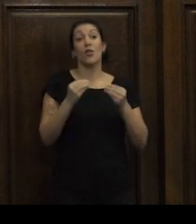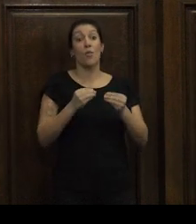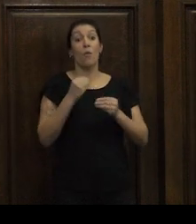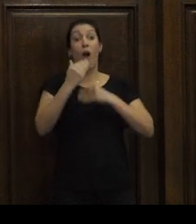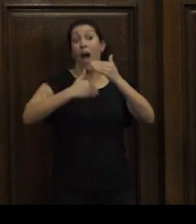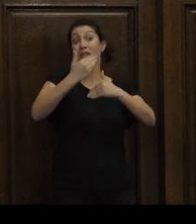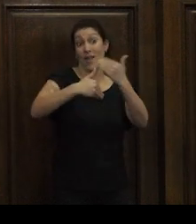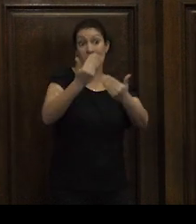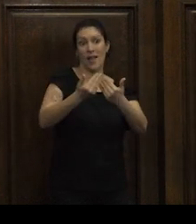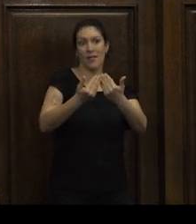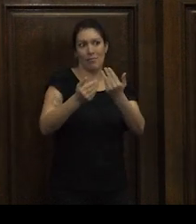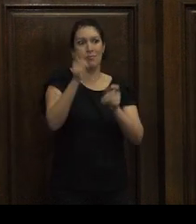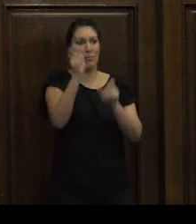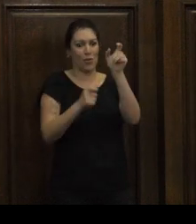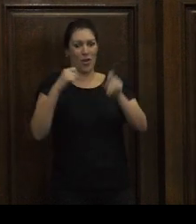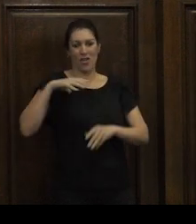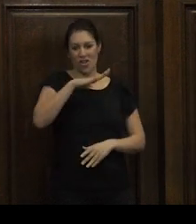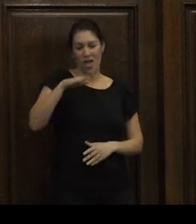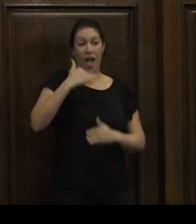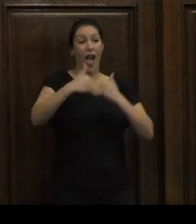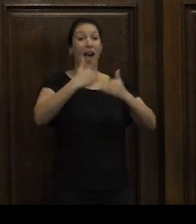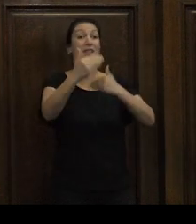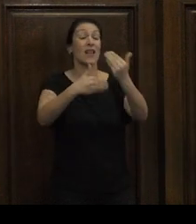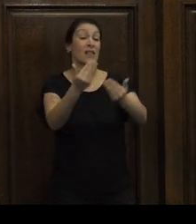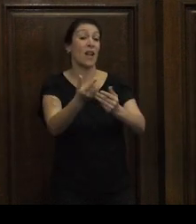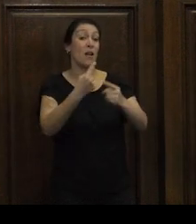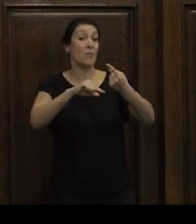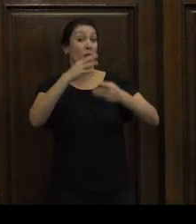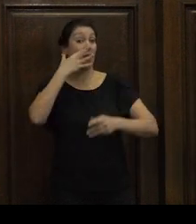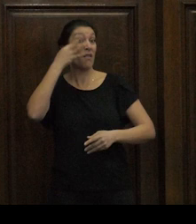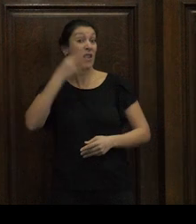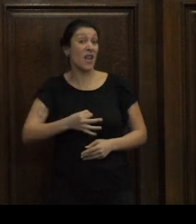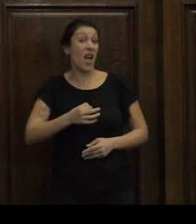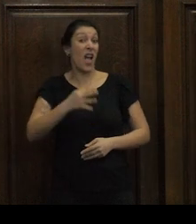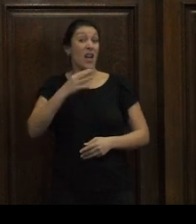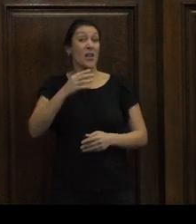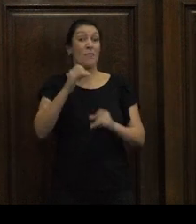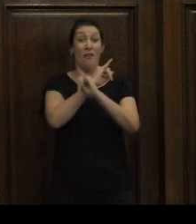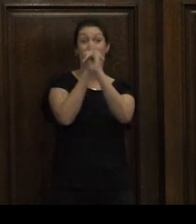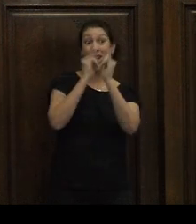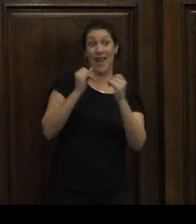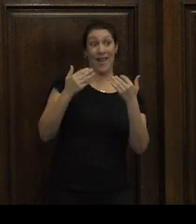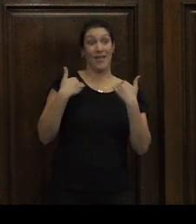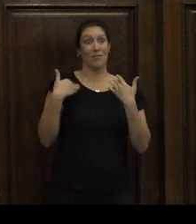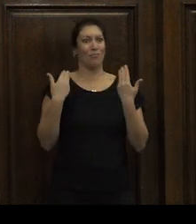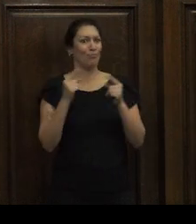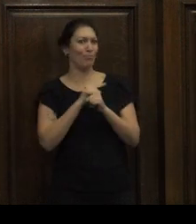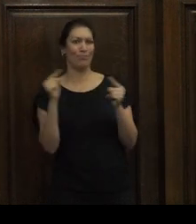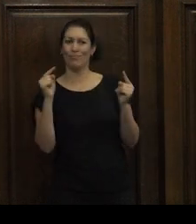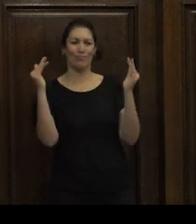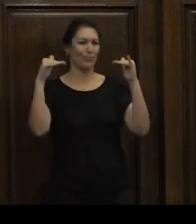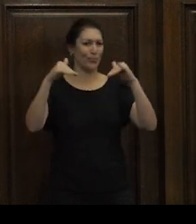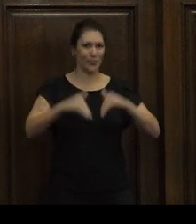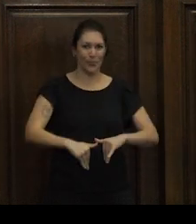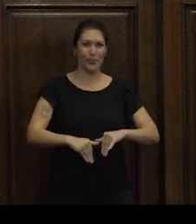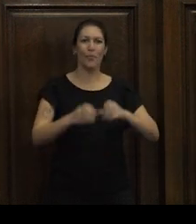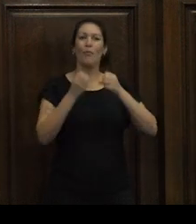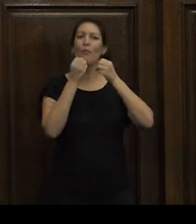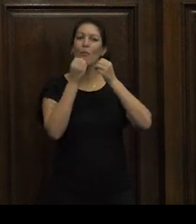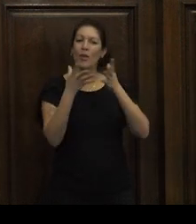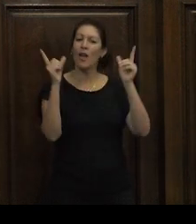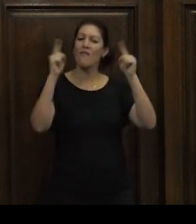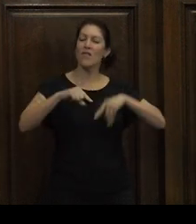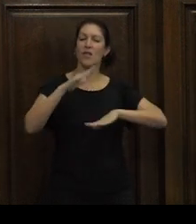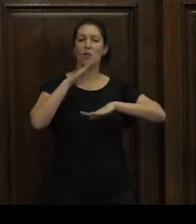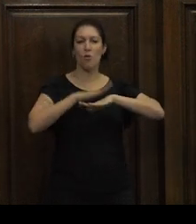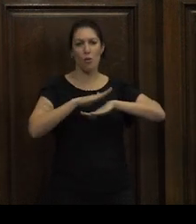por nuestra avanzada civilización es una pérdida de felicidad a través de la intensificación del sentimiento de